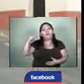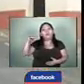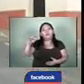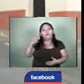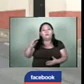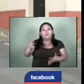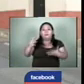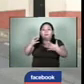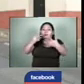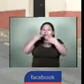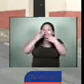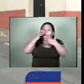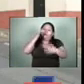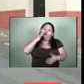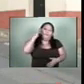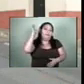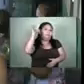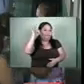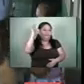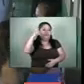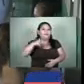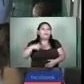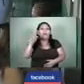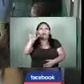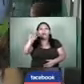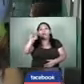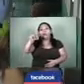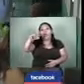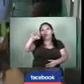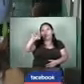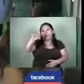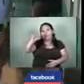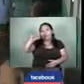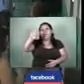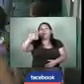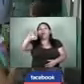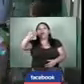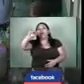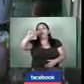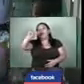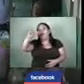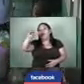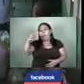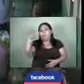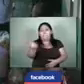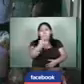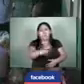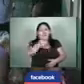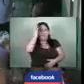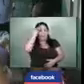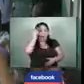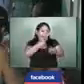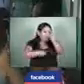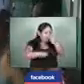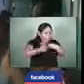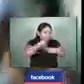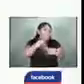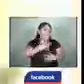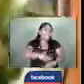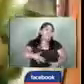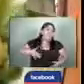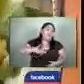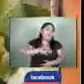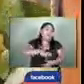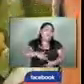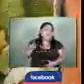siente el olor de esta delicia. Es la yuquería Pénjamo, platillo que cientos de personas disfrutan en cada ocasión.